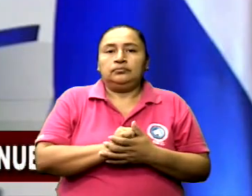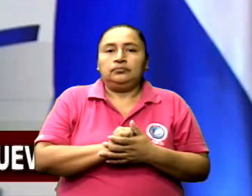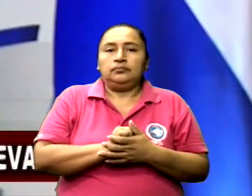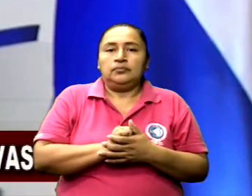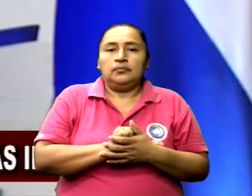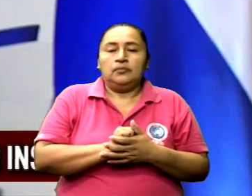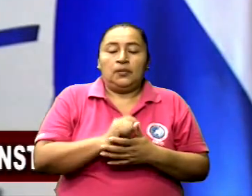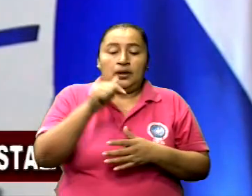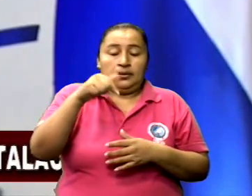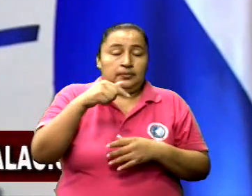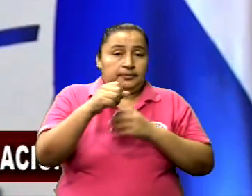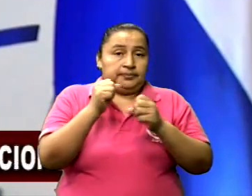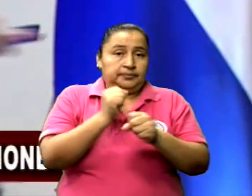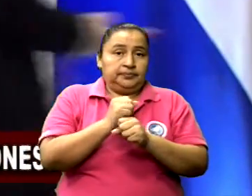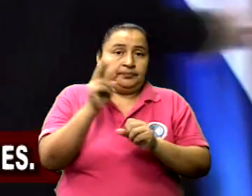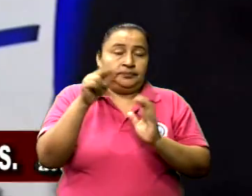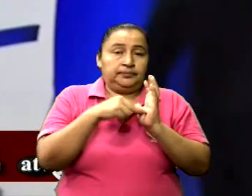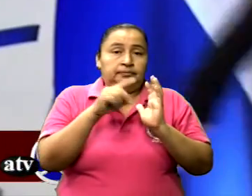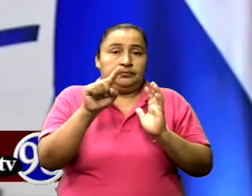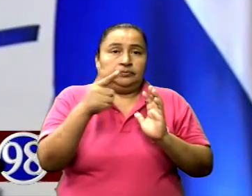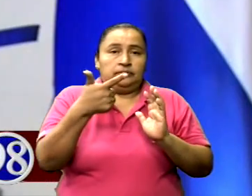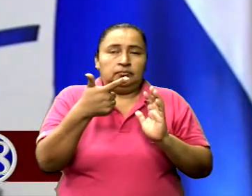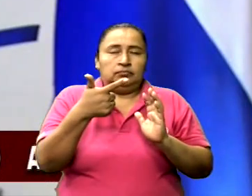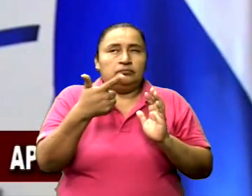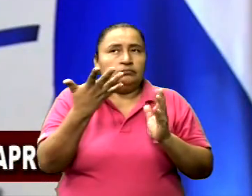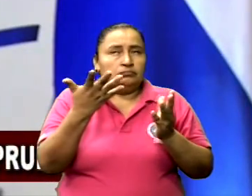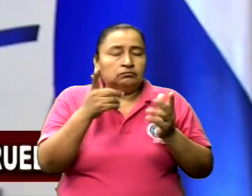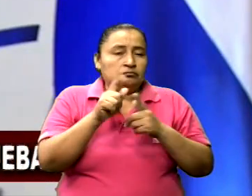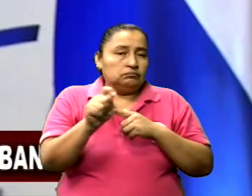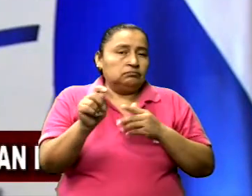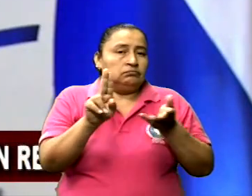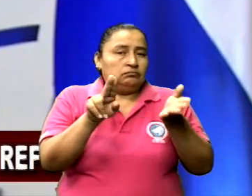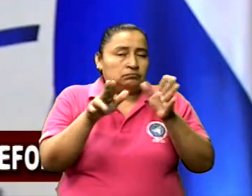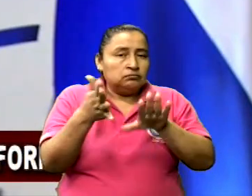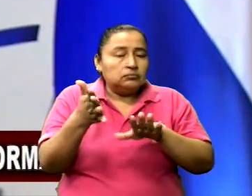Este año, en el mes de noviembre,